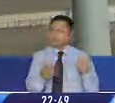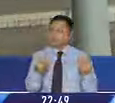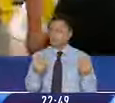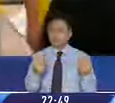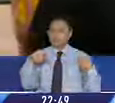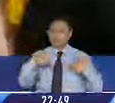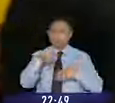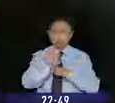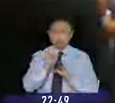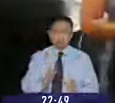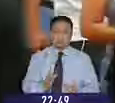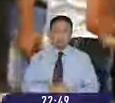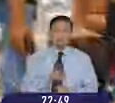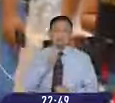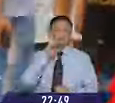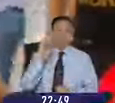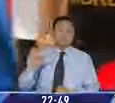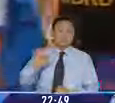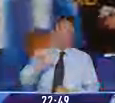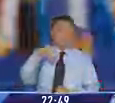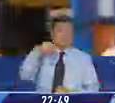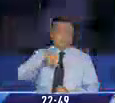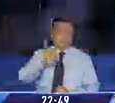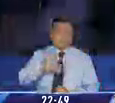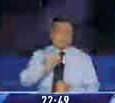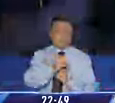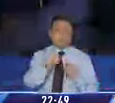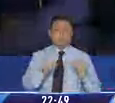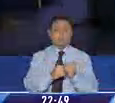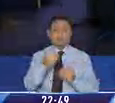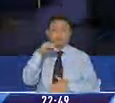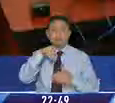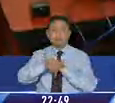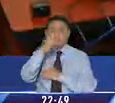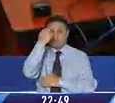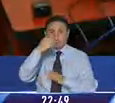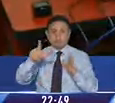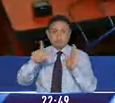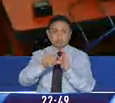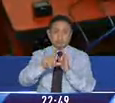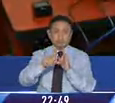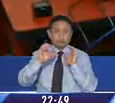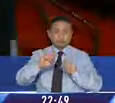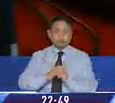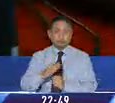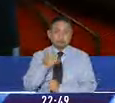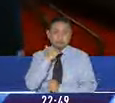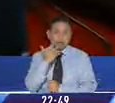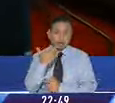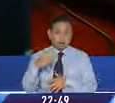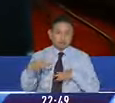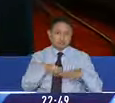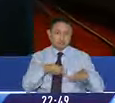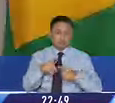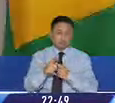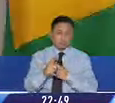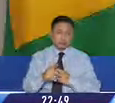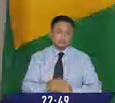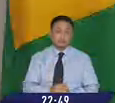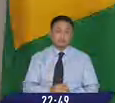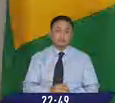es de acá. Para los turistas cariocas se habilitó una oficina en un hotel del norte de Guayaquil para cualquier trámite que necesiten de urgencia.